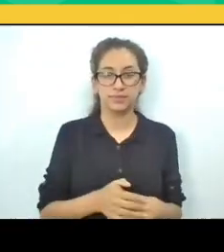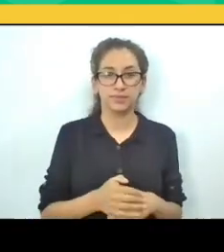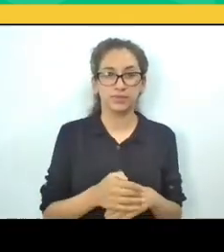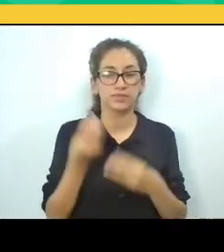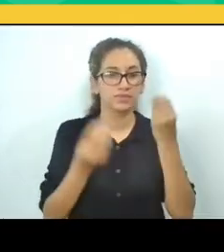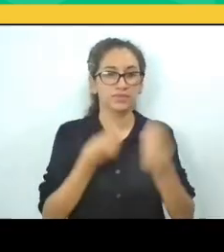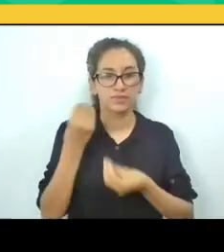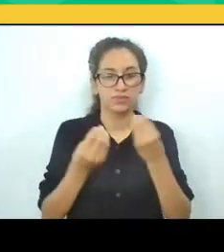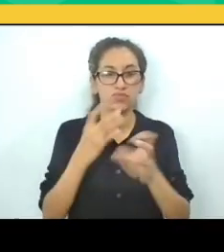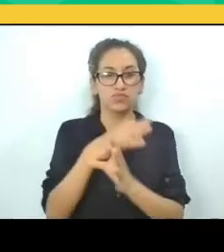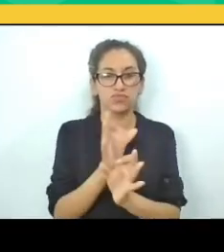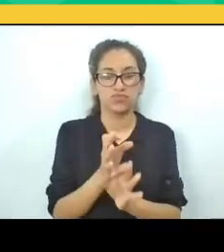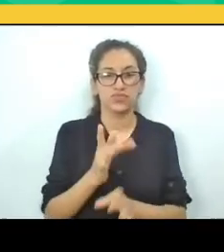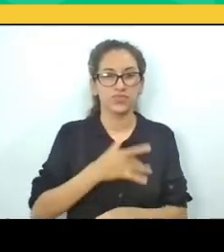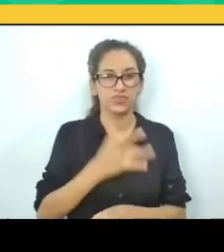de estimulación.